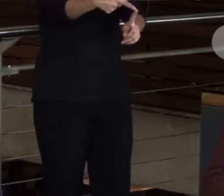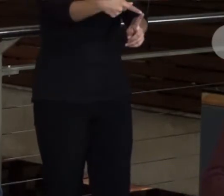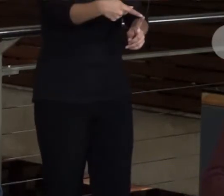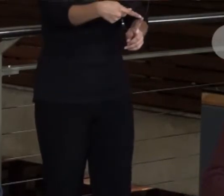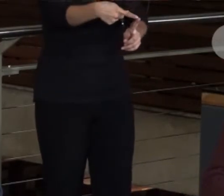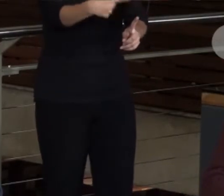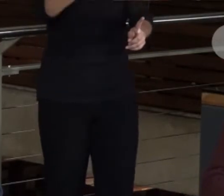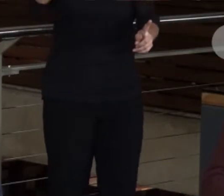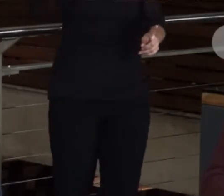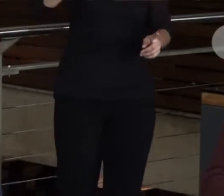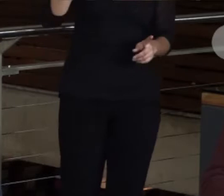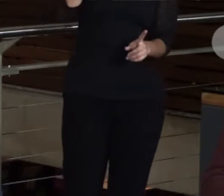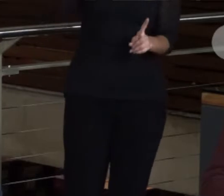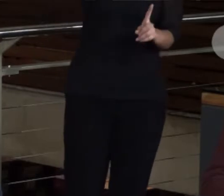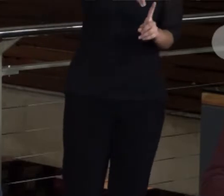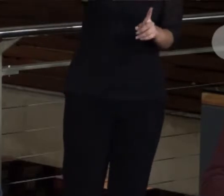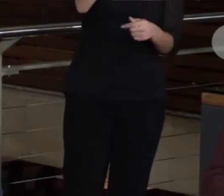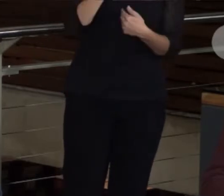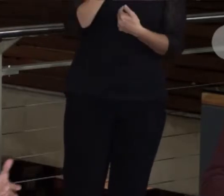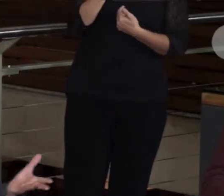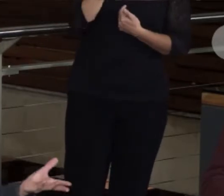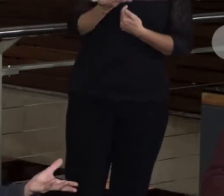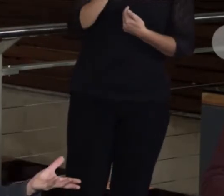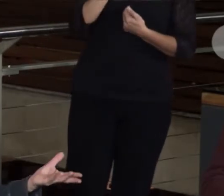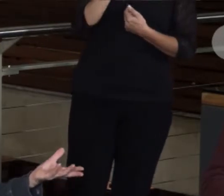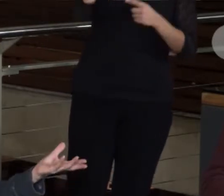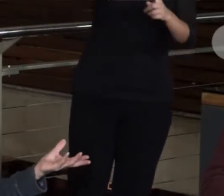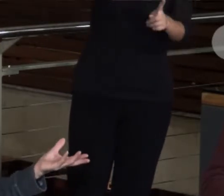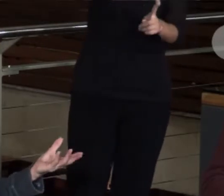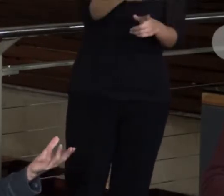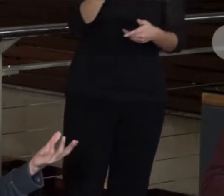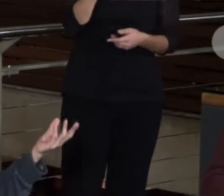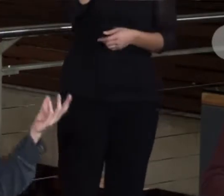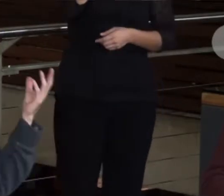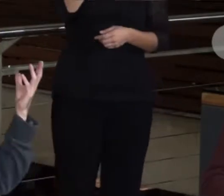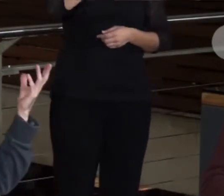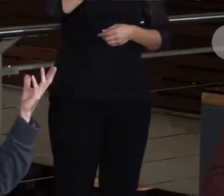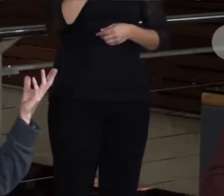simplemente ahí pues se hizo como un milagro